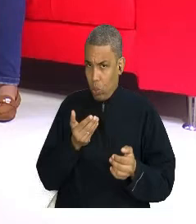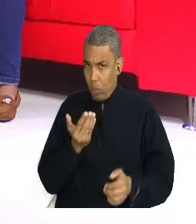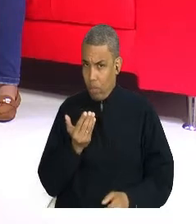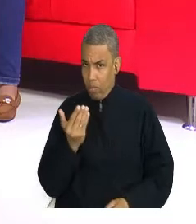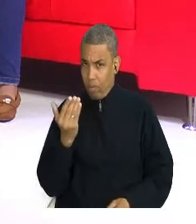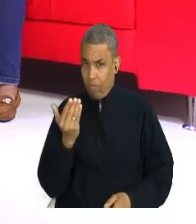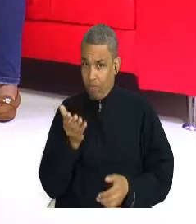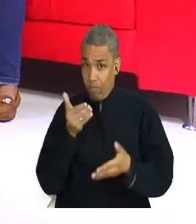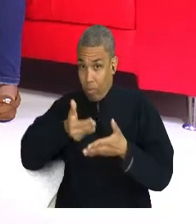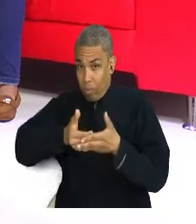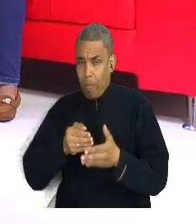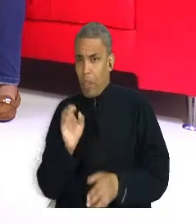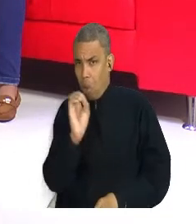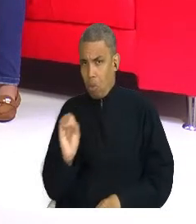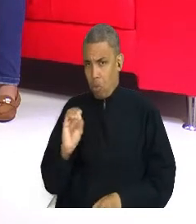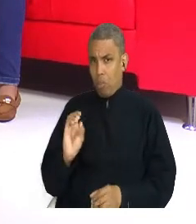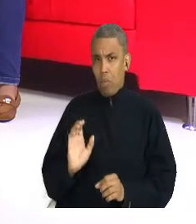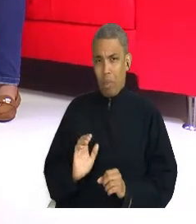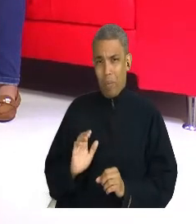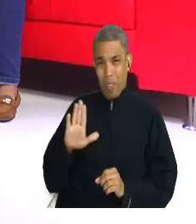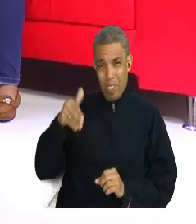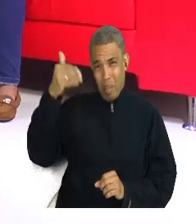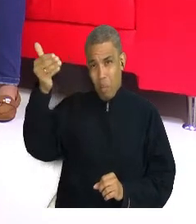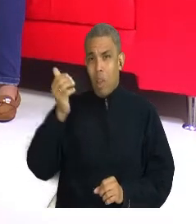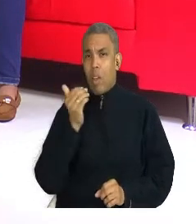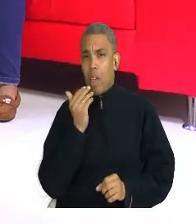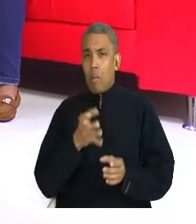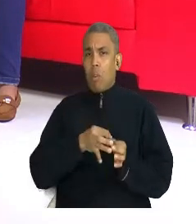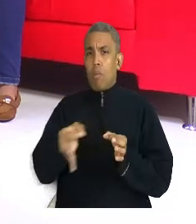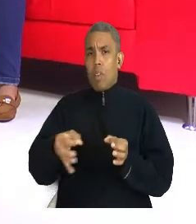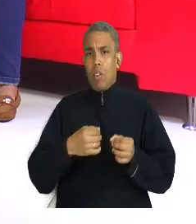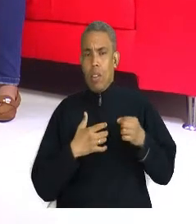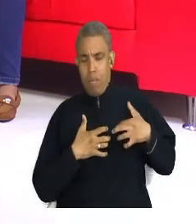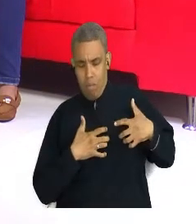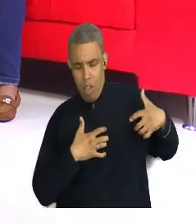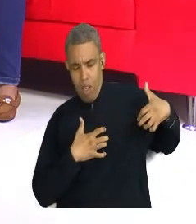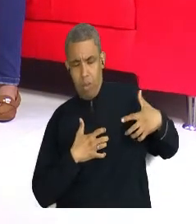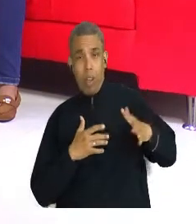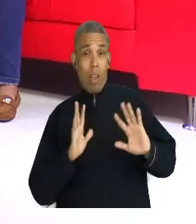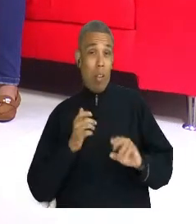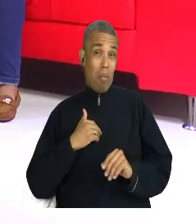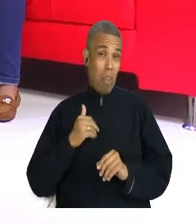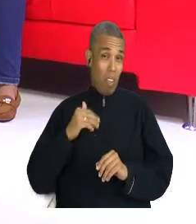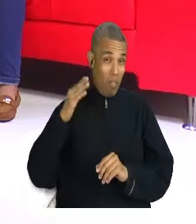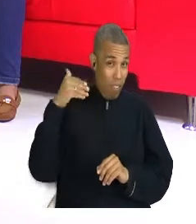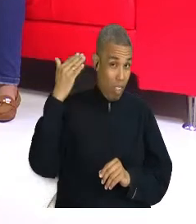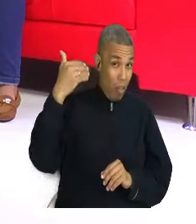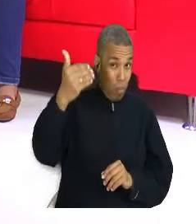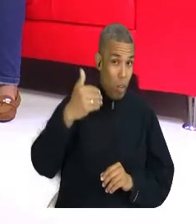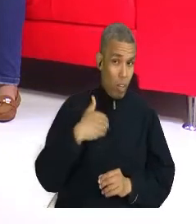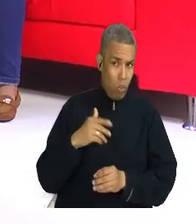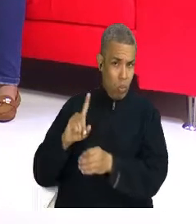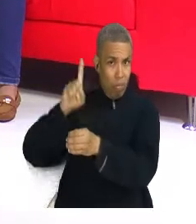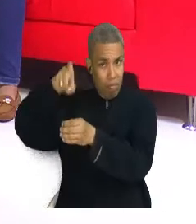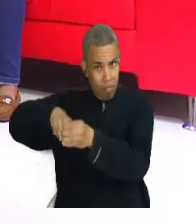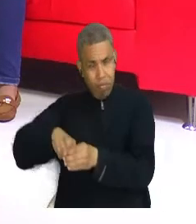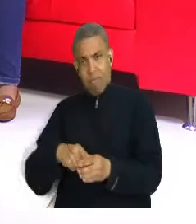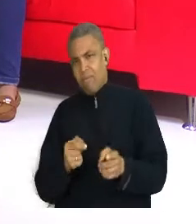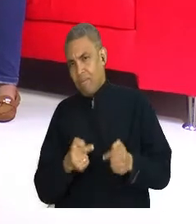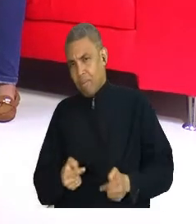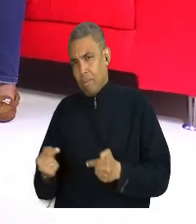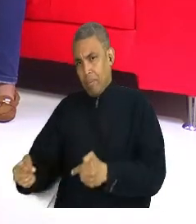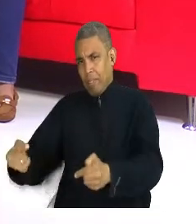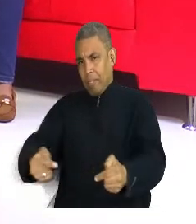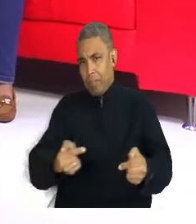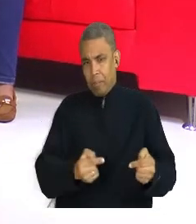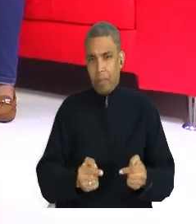en el ámbito musical, de la leyenda vallenata, ese es el sueño de todo músico vallenato. Bueno, yo te quiero contar, Sergio, que llega la hora en la que